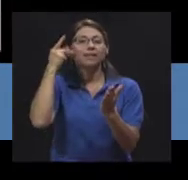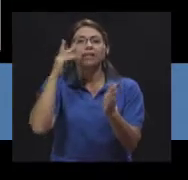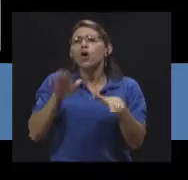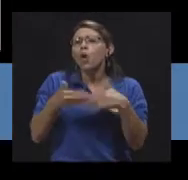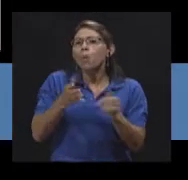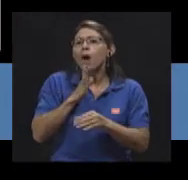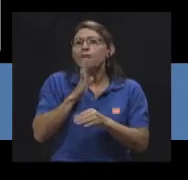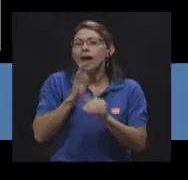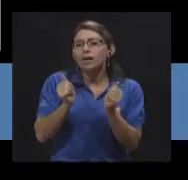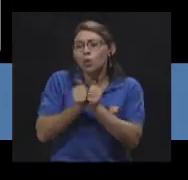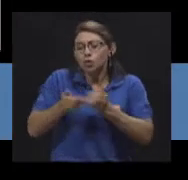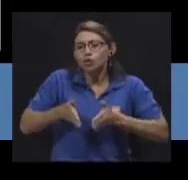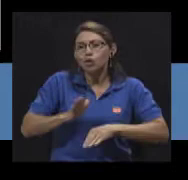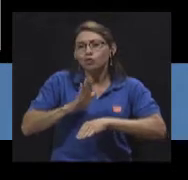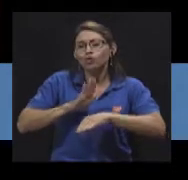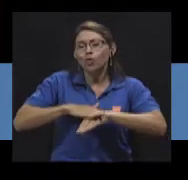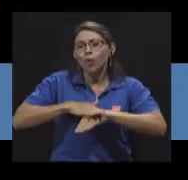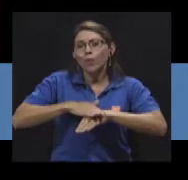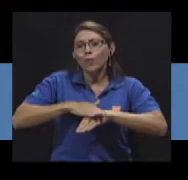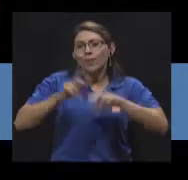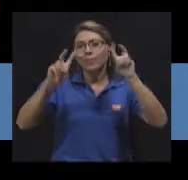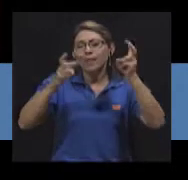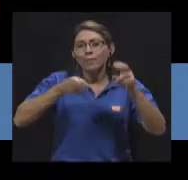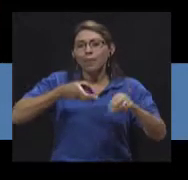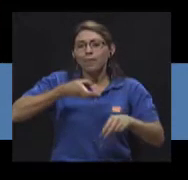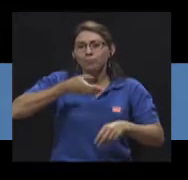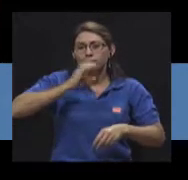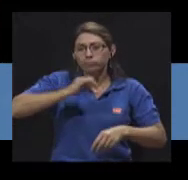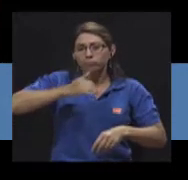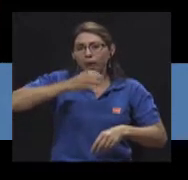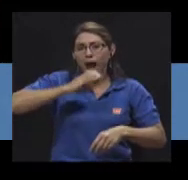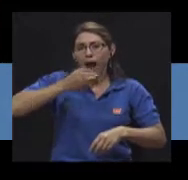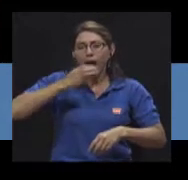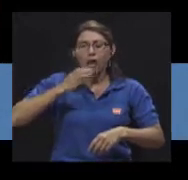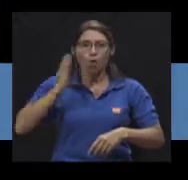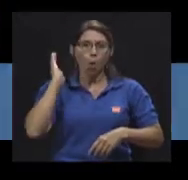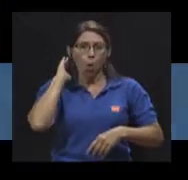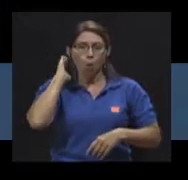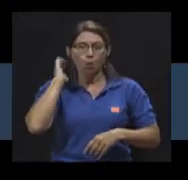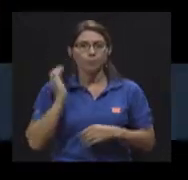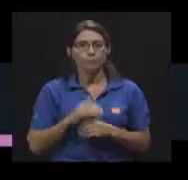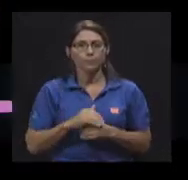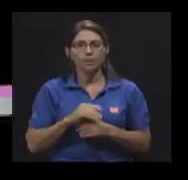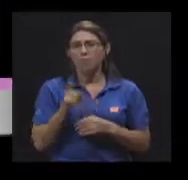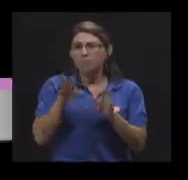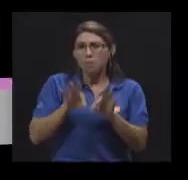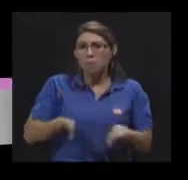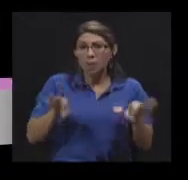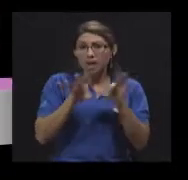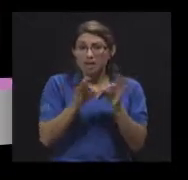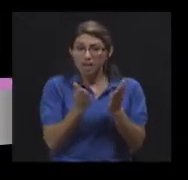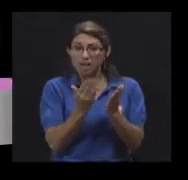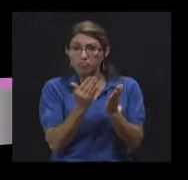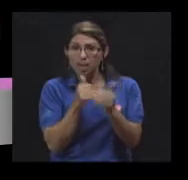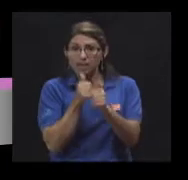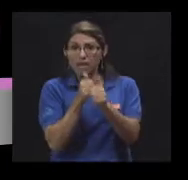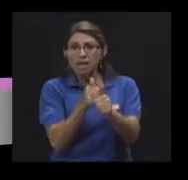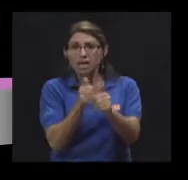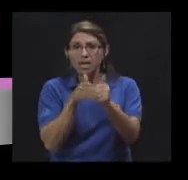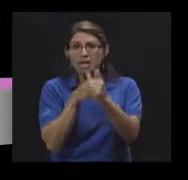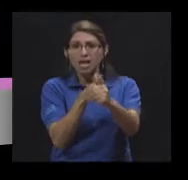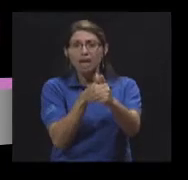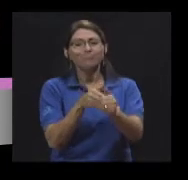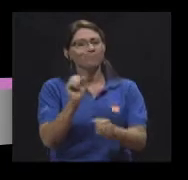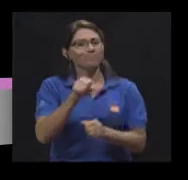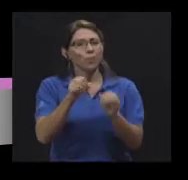sus hijos. Don Juan Pablo, ¿cuál es la importancia de esta guía? Sí, esta guía es importante porque muchas veces como